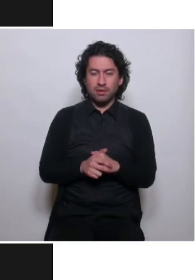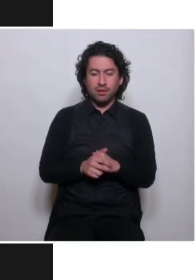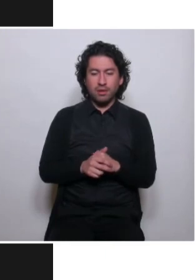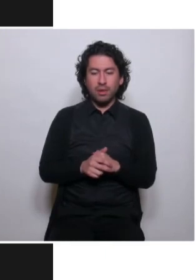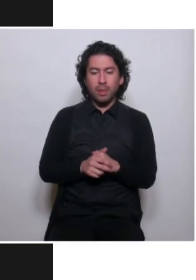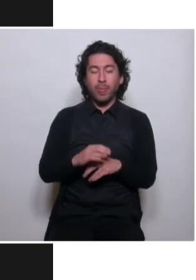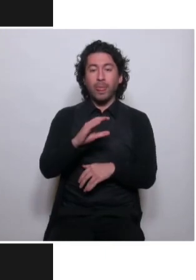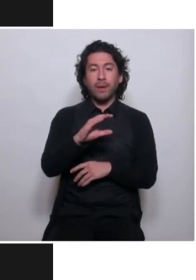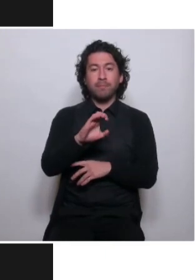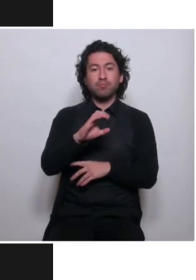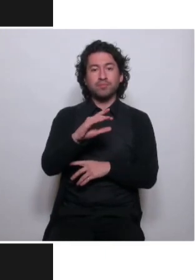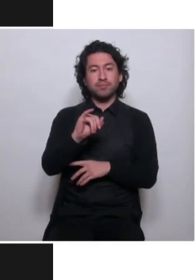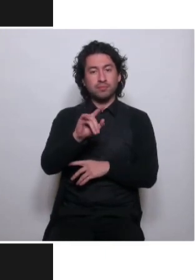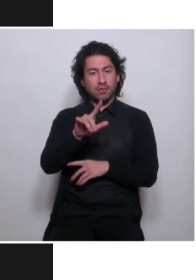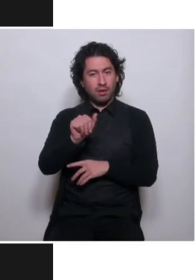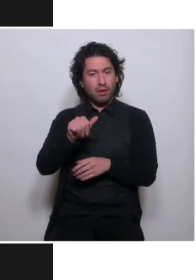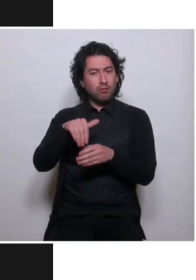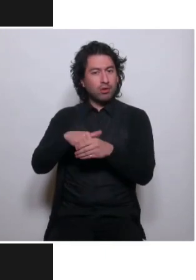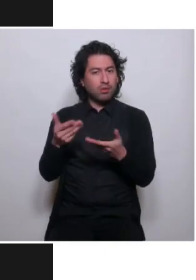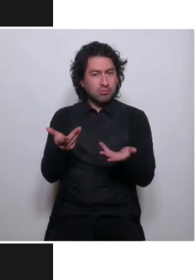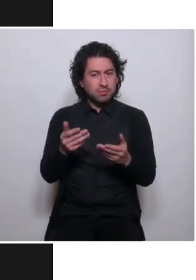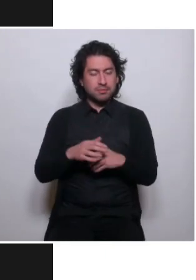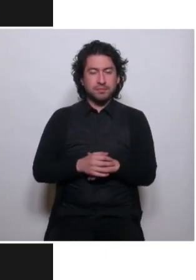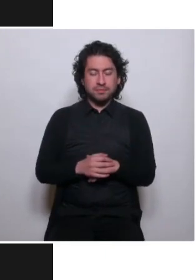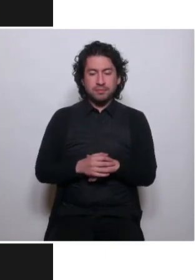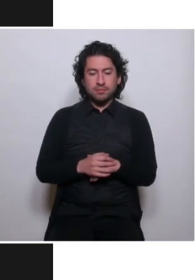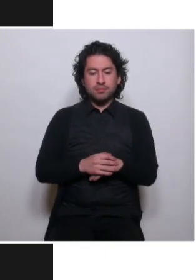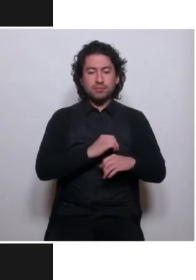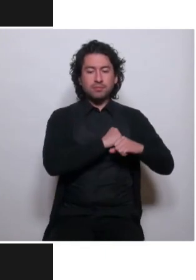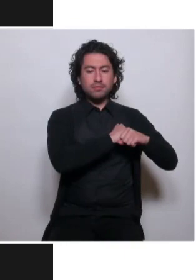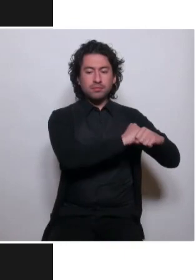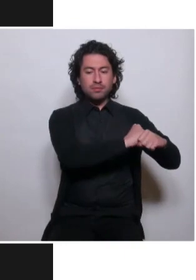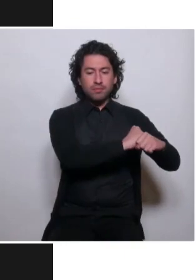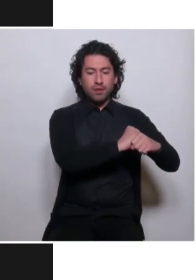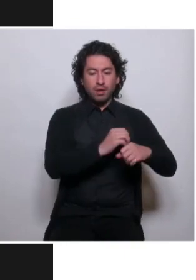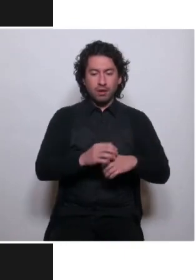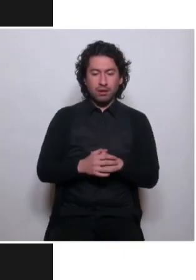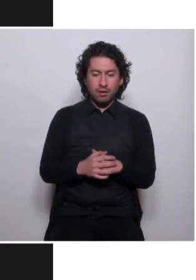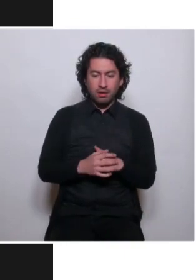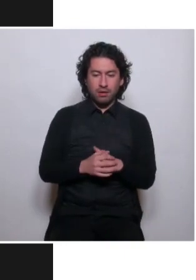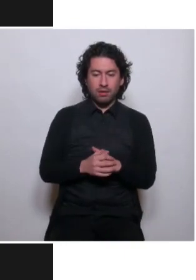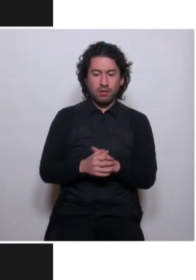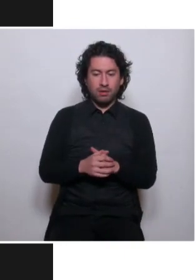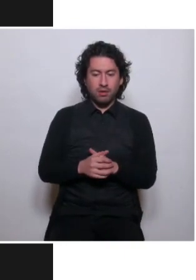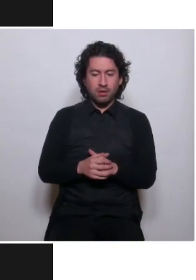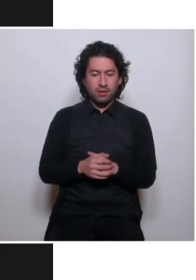Convencional Cecilia Uvilla, ¿cómo vota? En contra.